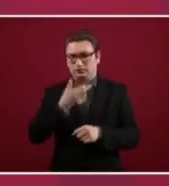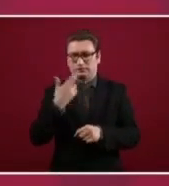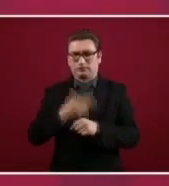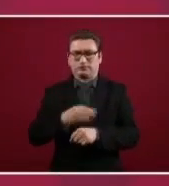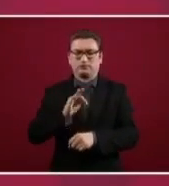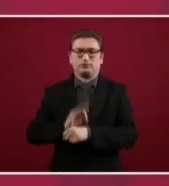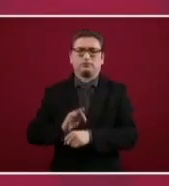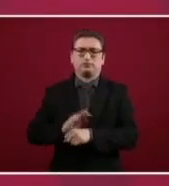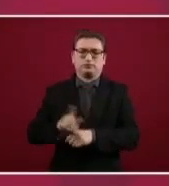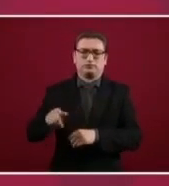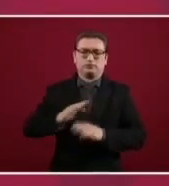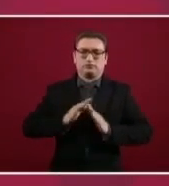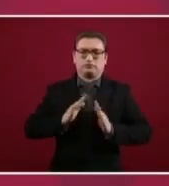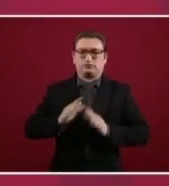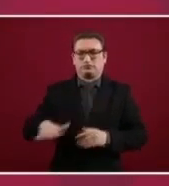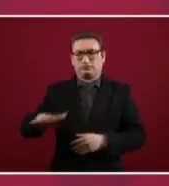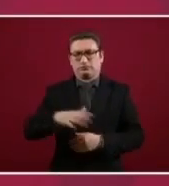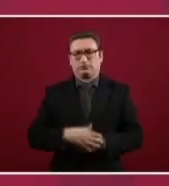defensa